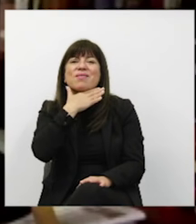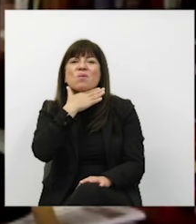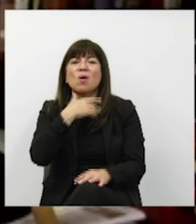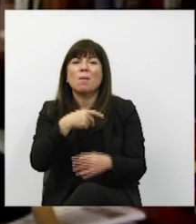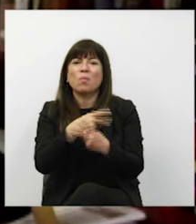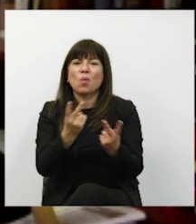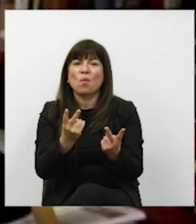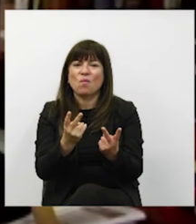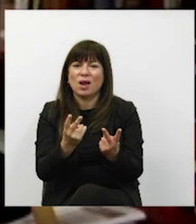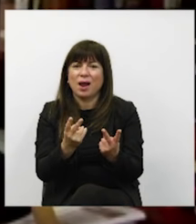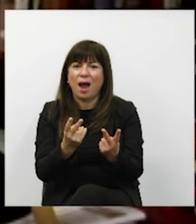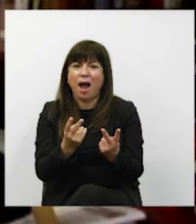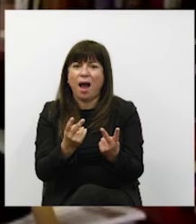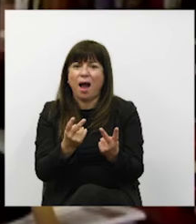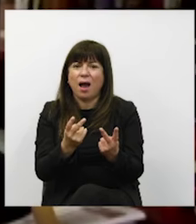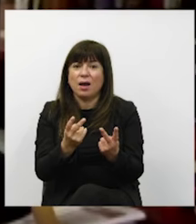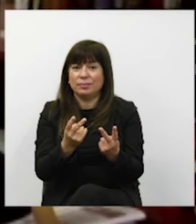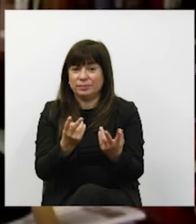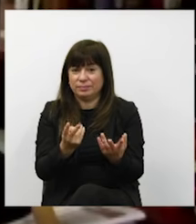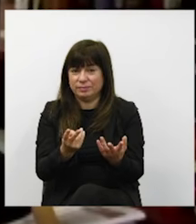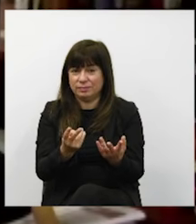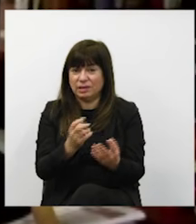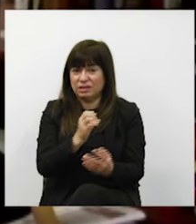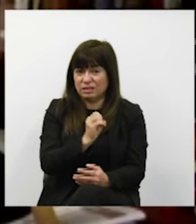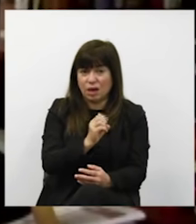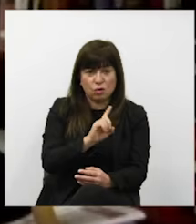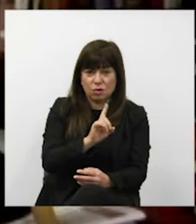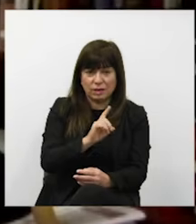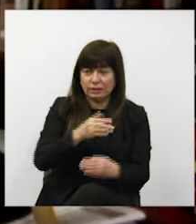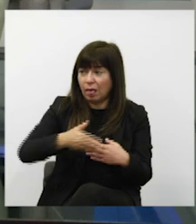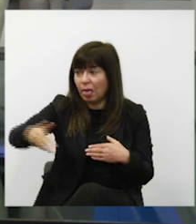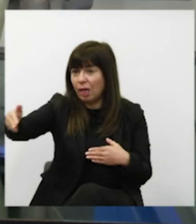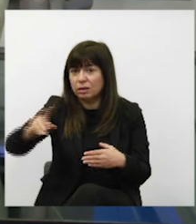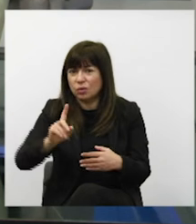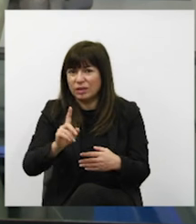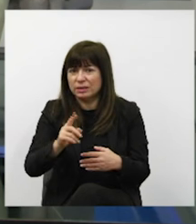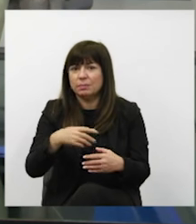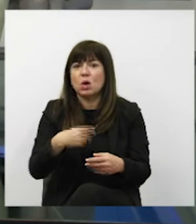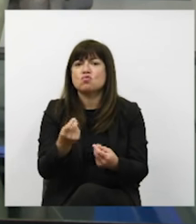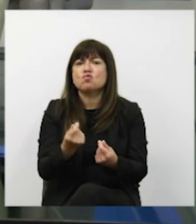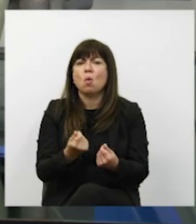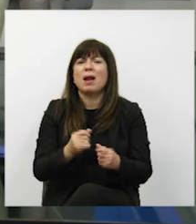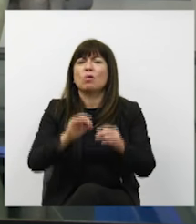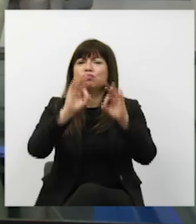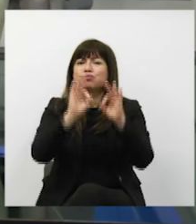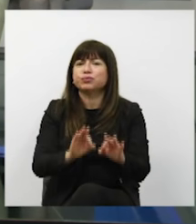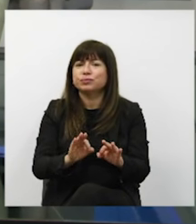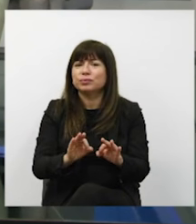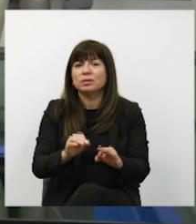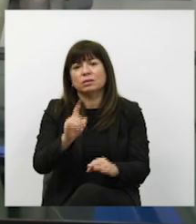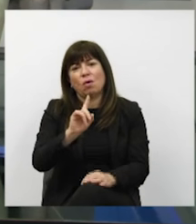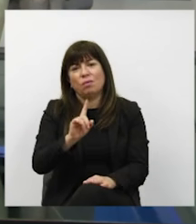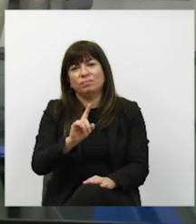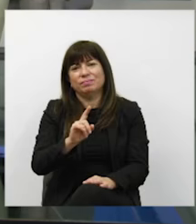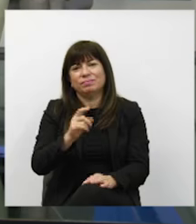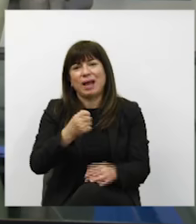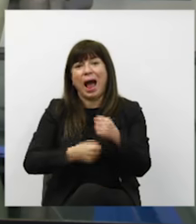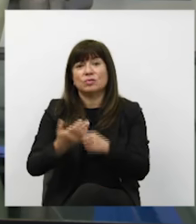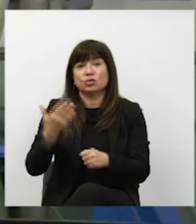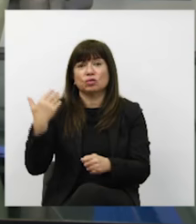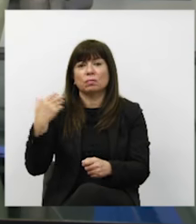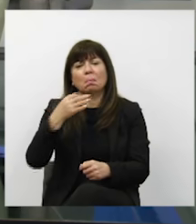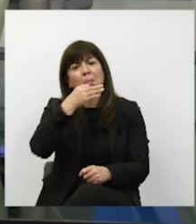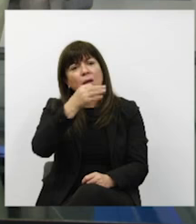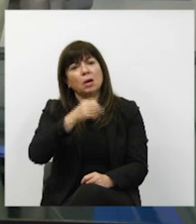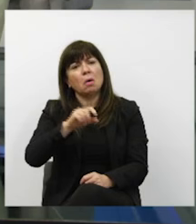sostenible. Sabemos que infinito no es y que cero tampoco. Pero recordemos que por muchos años se dijo que era 60%, hasta que vino la